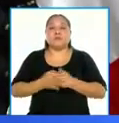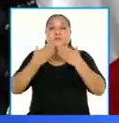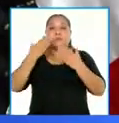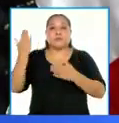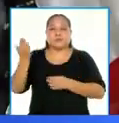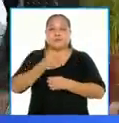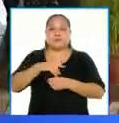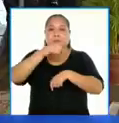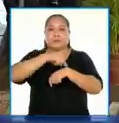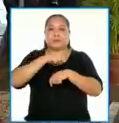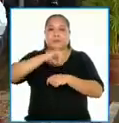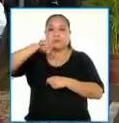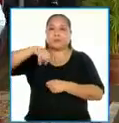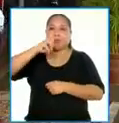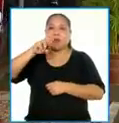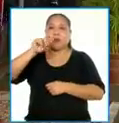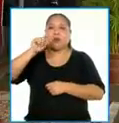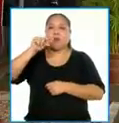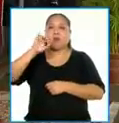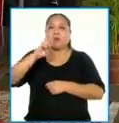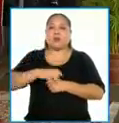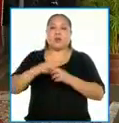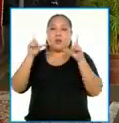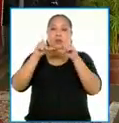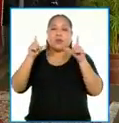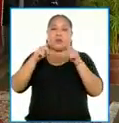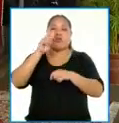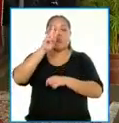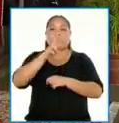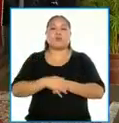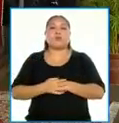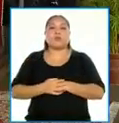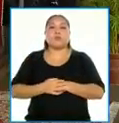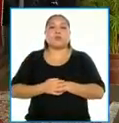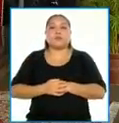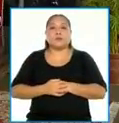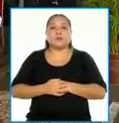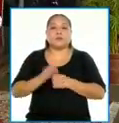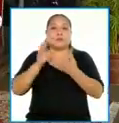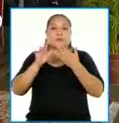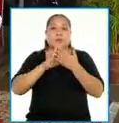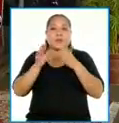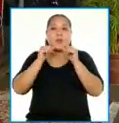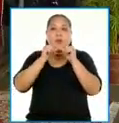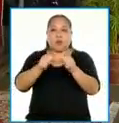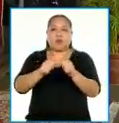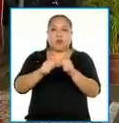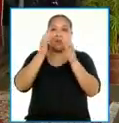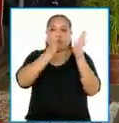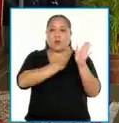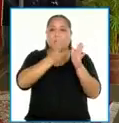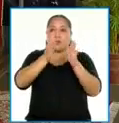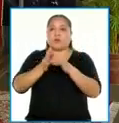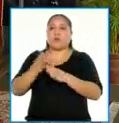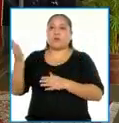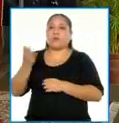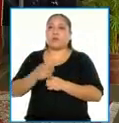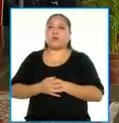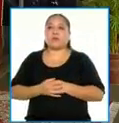Gracias. Es el turno de Jorge Malborg de Latina. Perdón, vamos a continuar con el orden, por favor, el